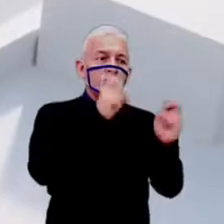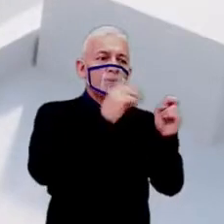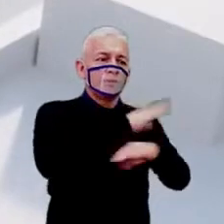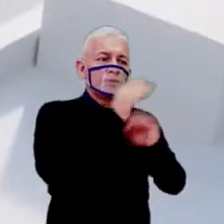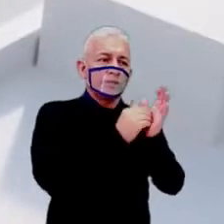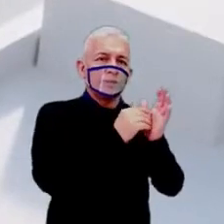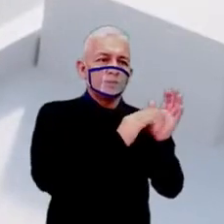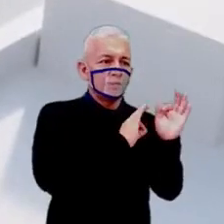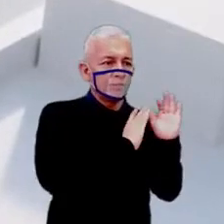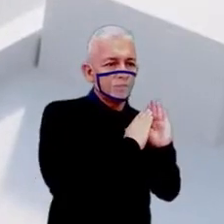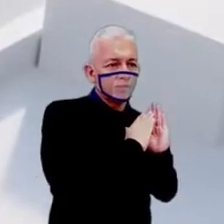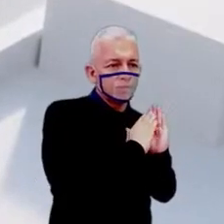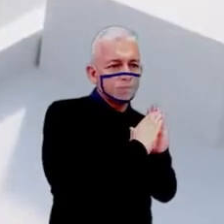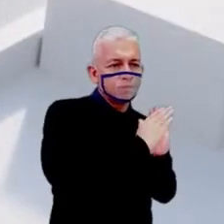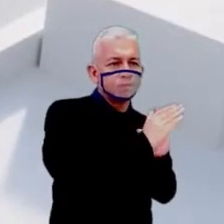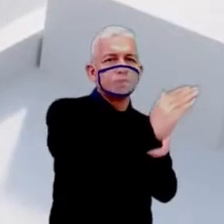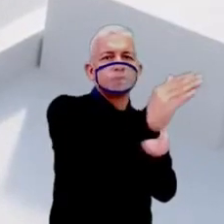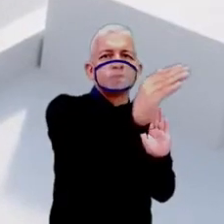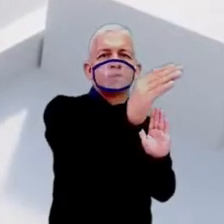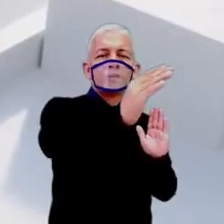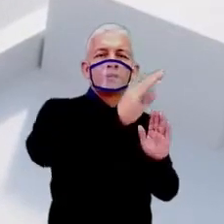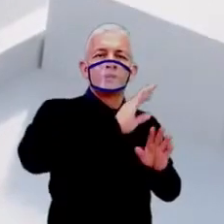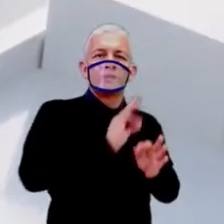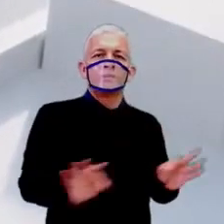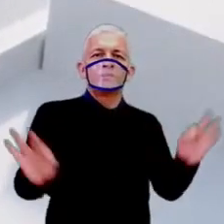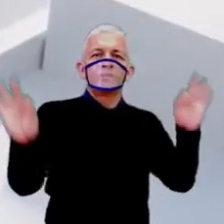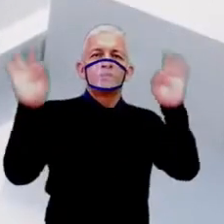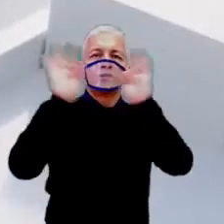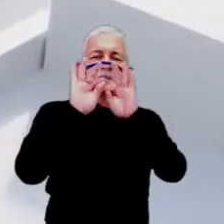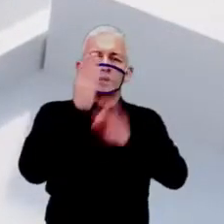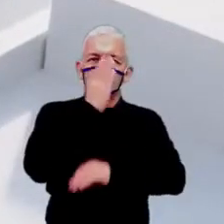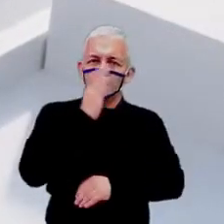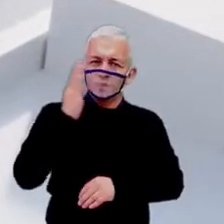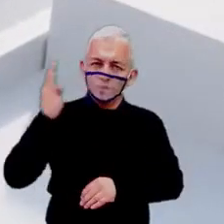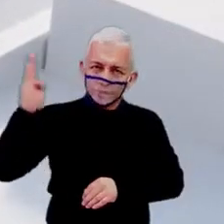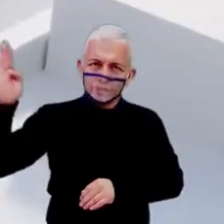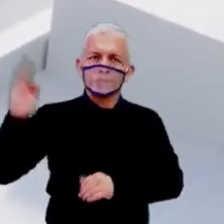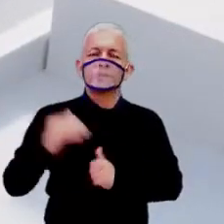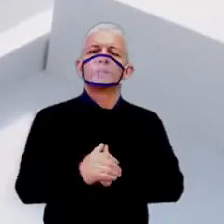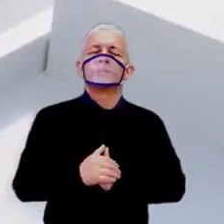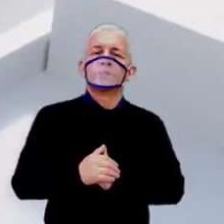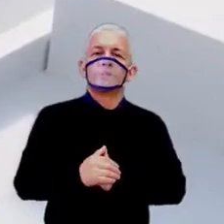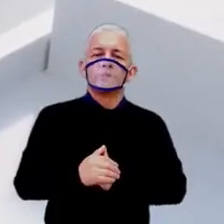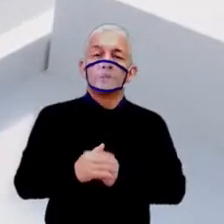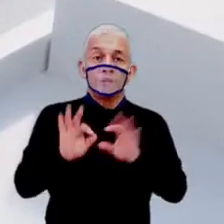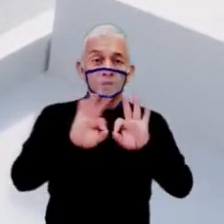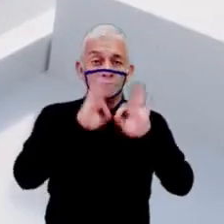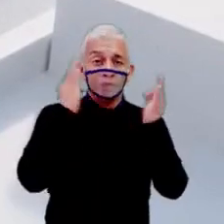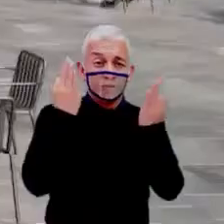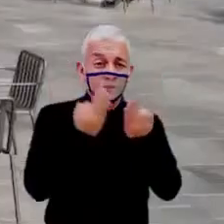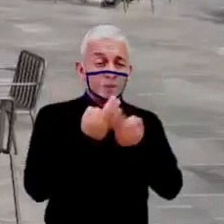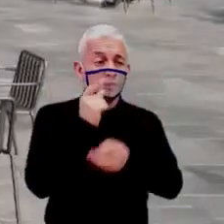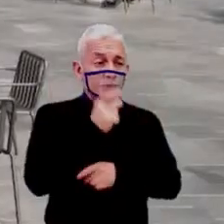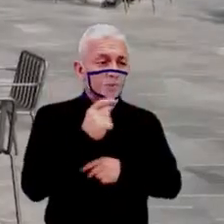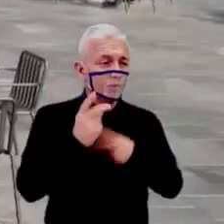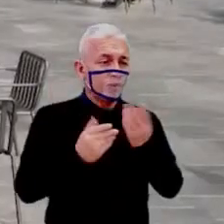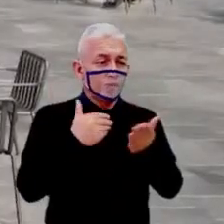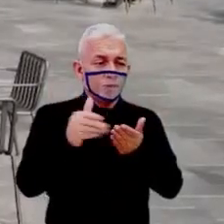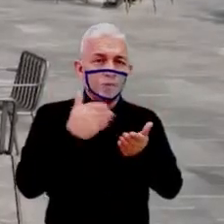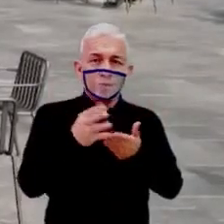será, digamos, el gran mercado central de Barranquilla, donde las familias barranquilleras podrán ir a